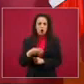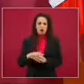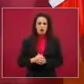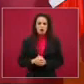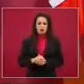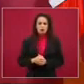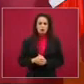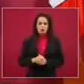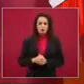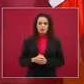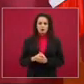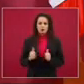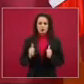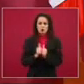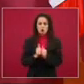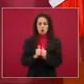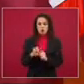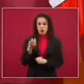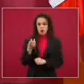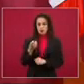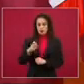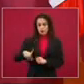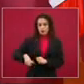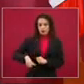a la 4T?